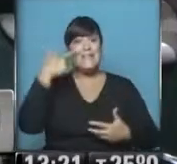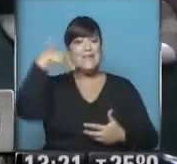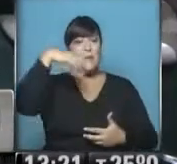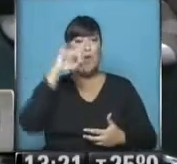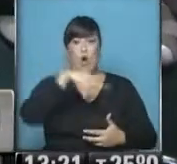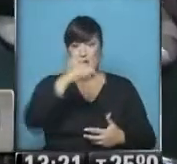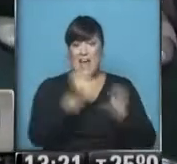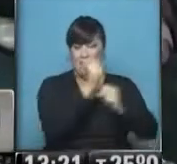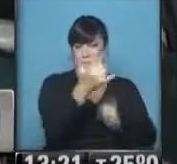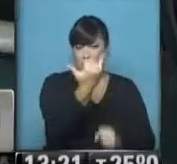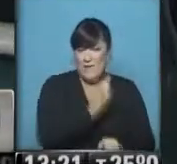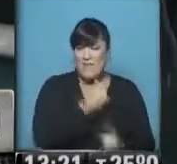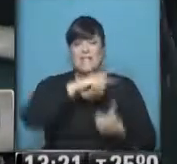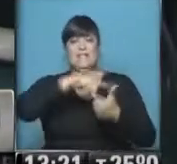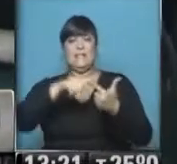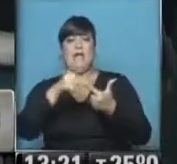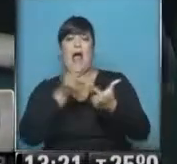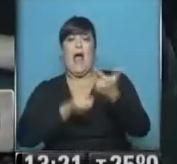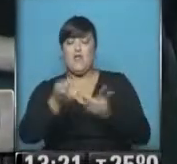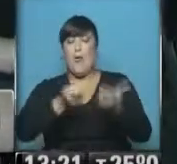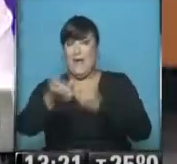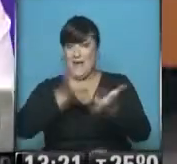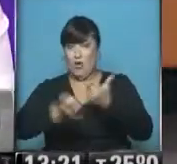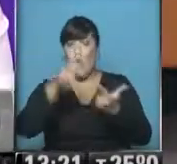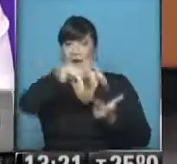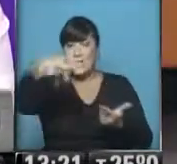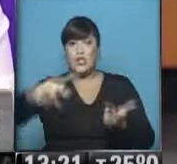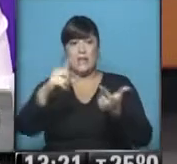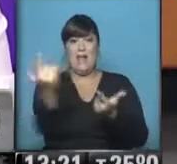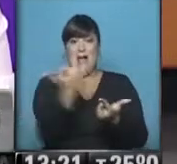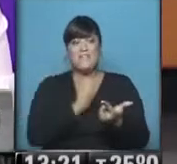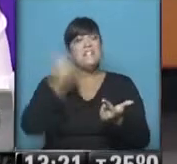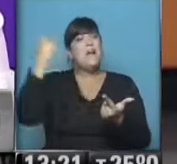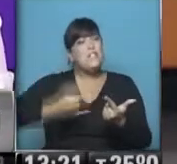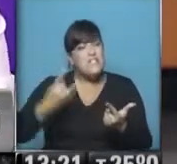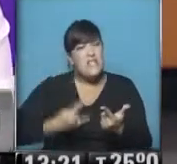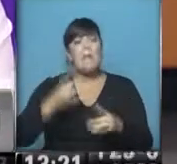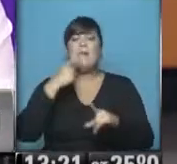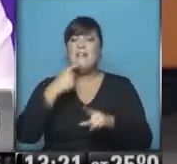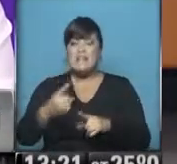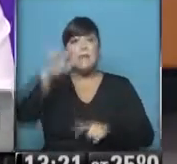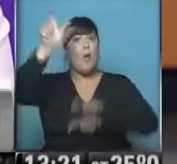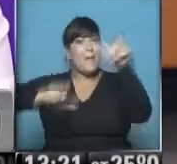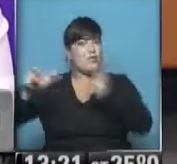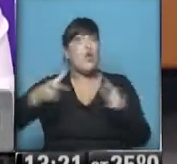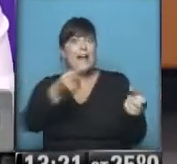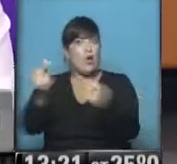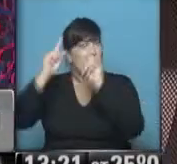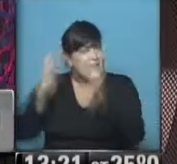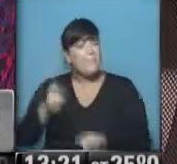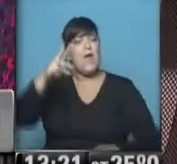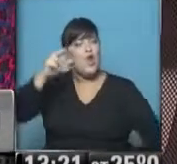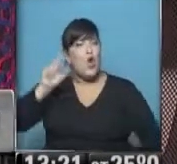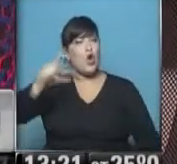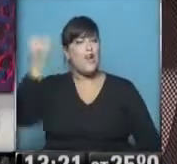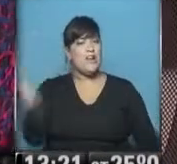que nos dan las empresas con la información o las comercializadores pero también al igual que como siempre insistimos con precios cuidados el rol que tienen que tener los consumidores